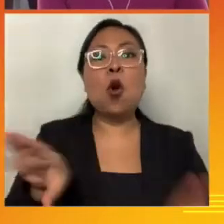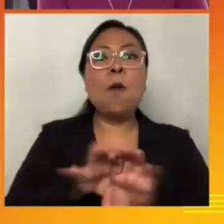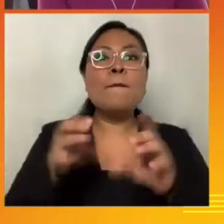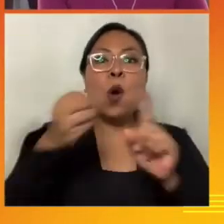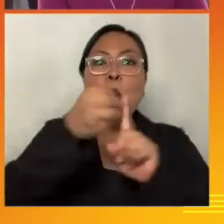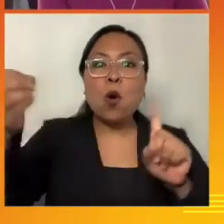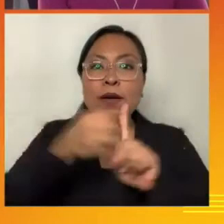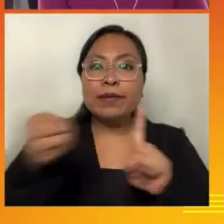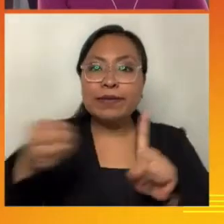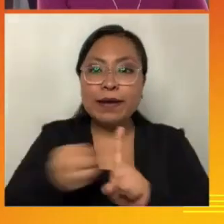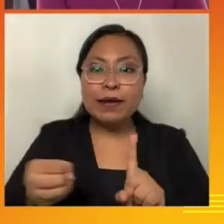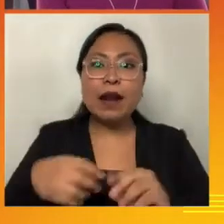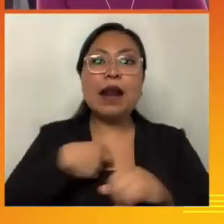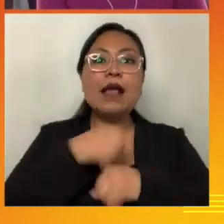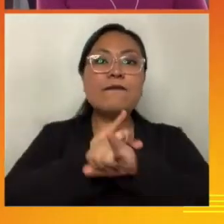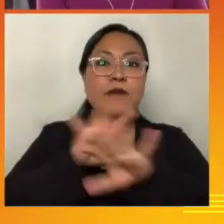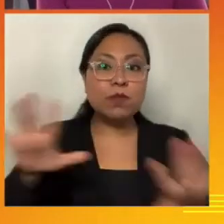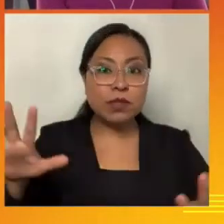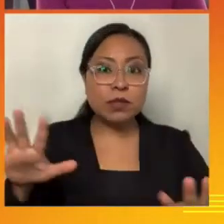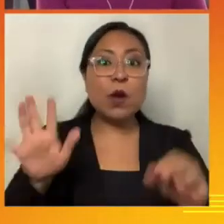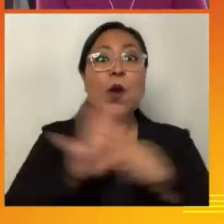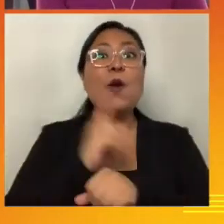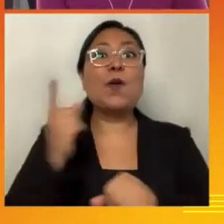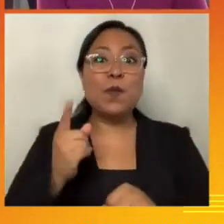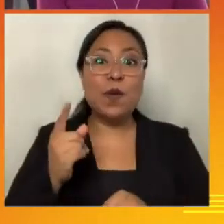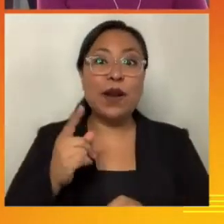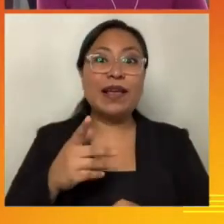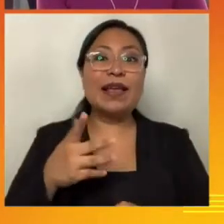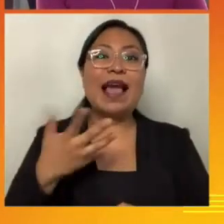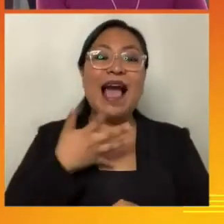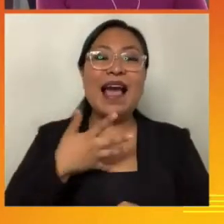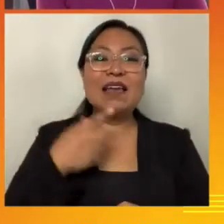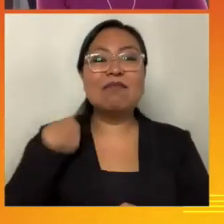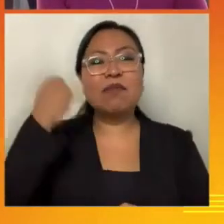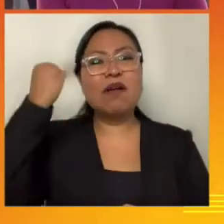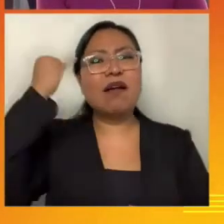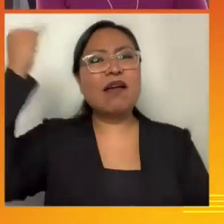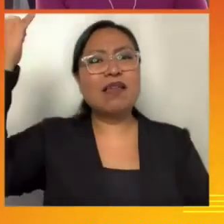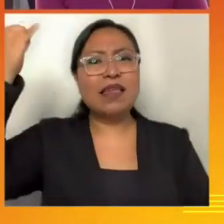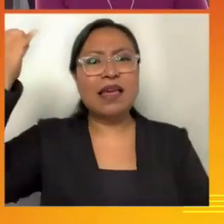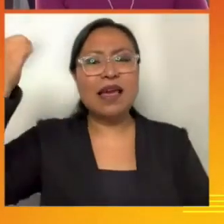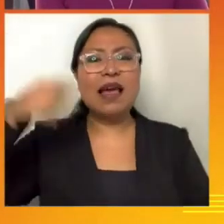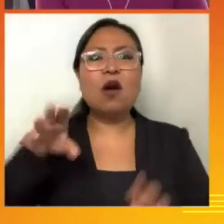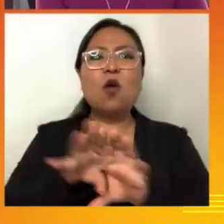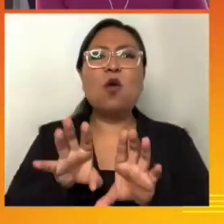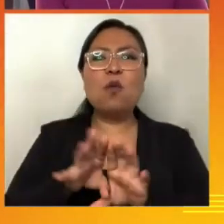se tiene como que la percepción de que las herramientas digitales, el licenciamiento